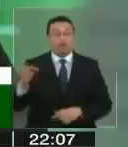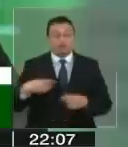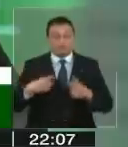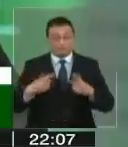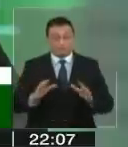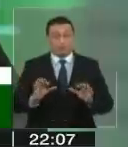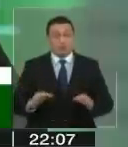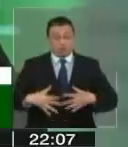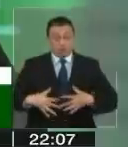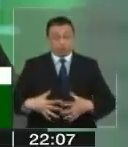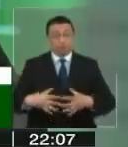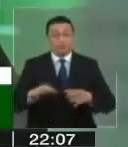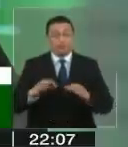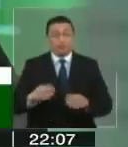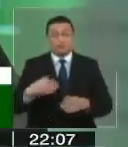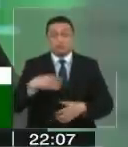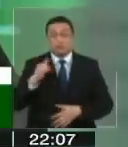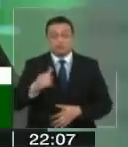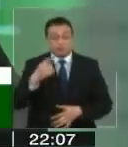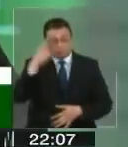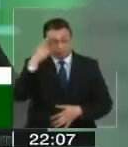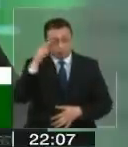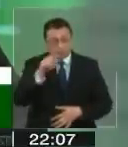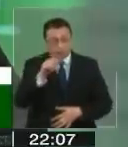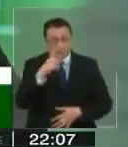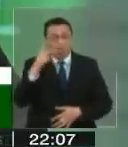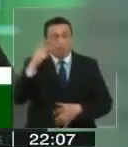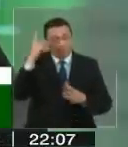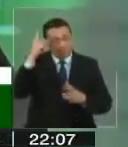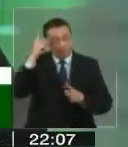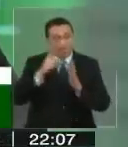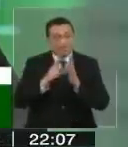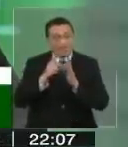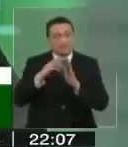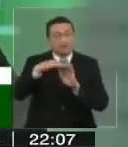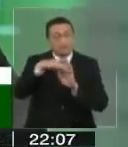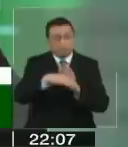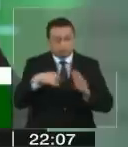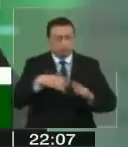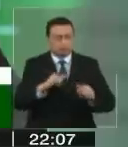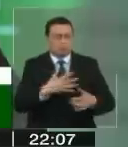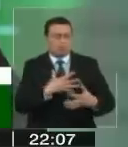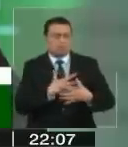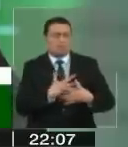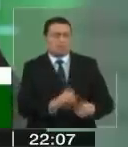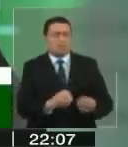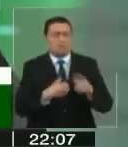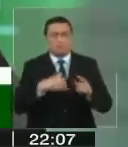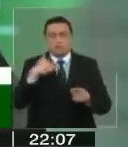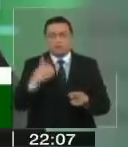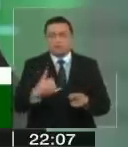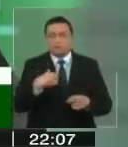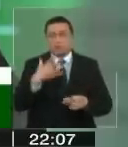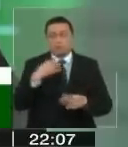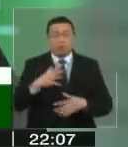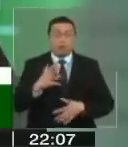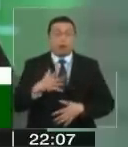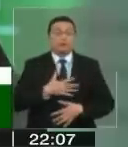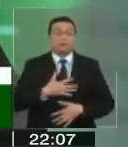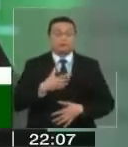Nada es casual. Yo creo que siempre amé tanto a los niños con algún déficit, los amé profundamente, que tal vez pedí demasiado tener